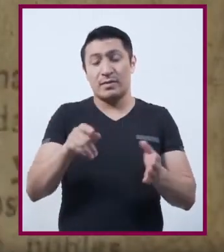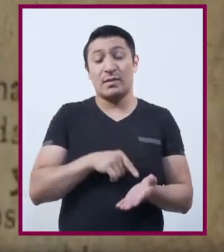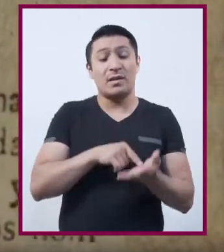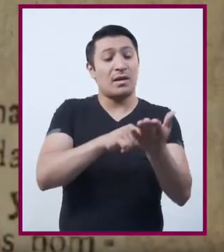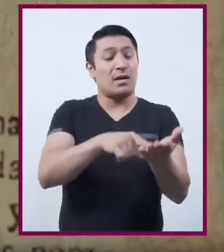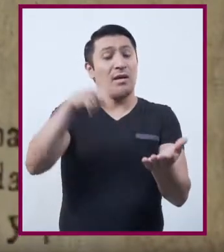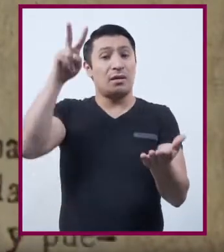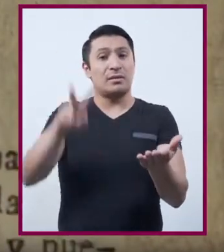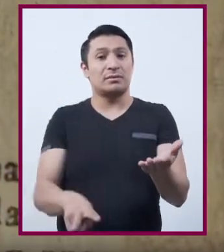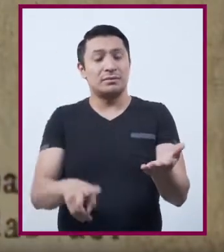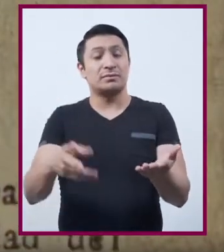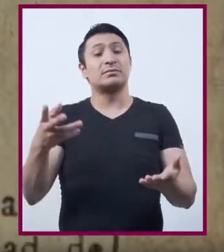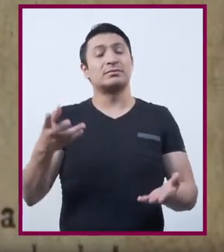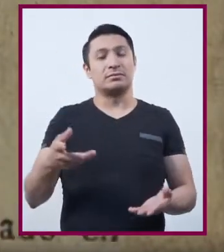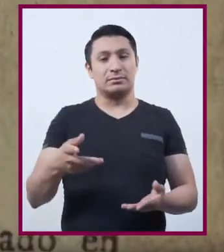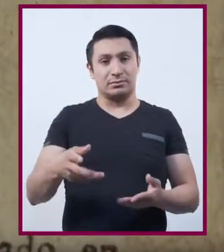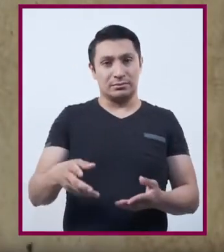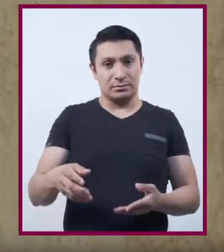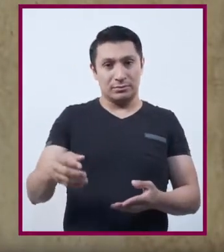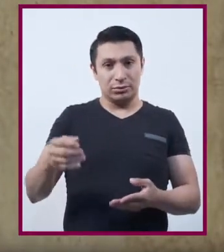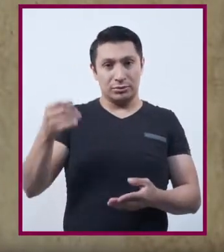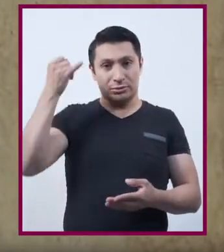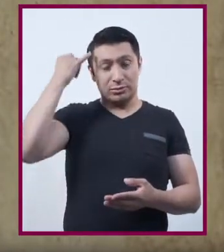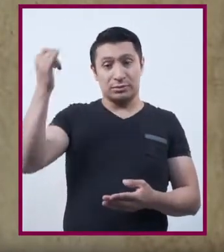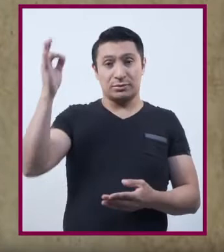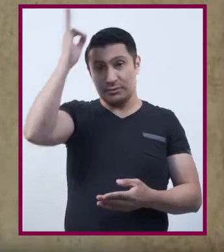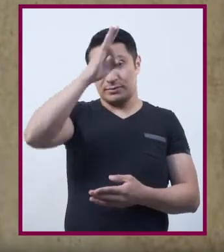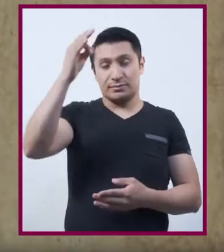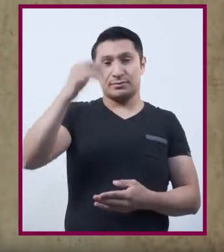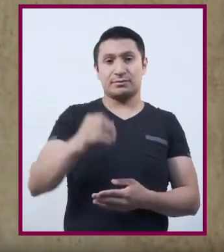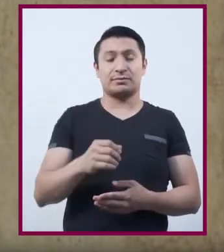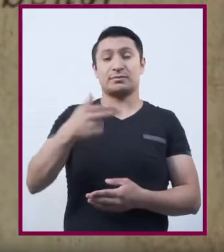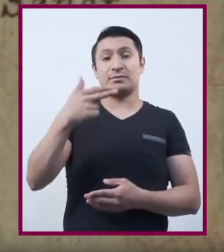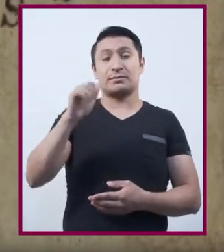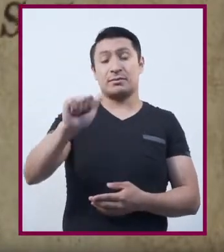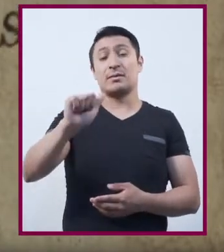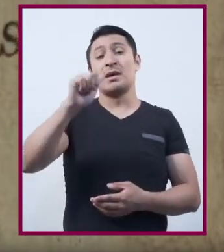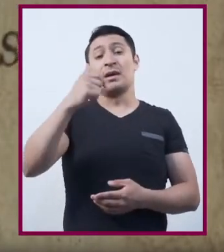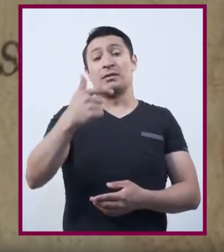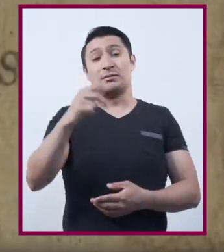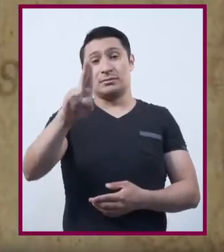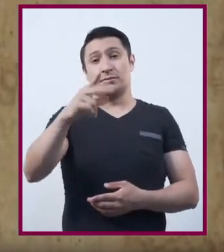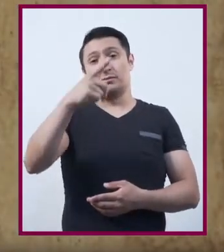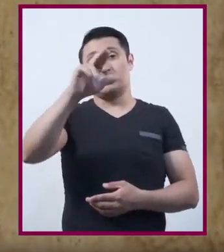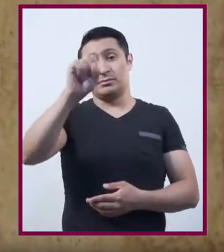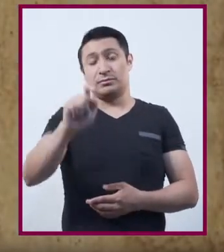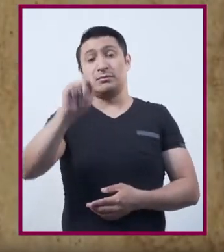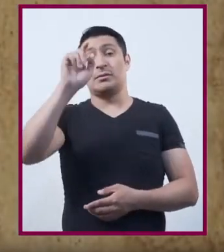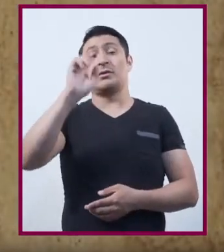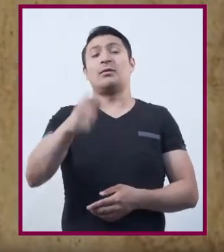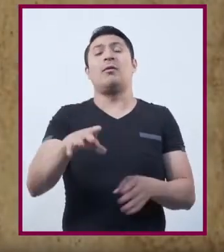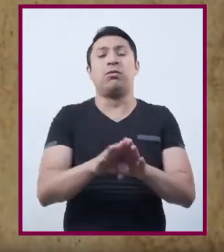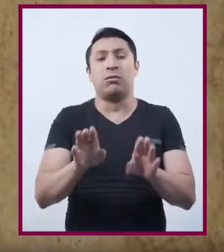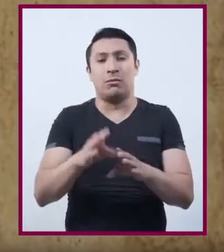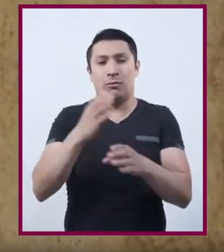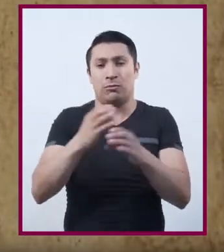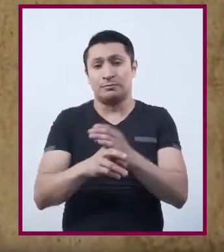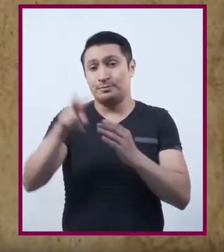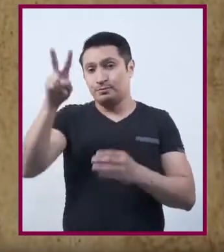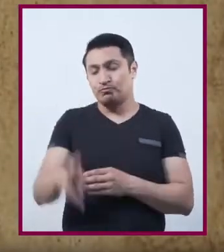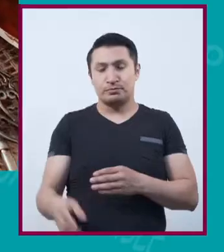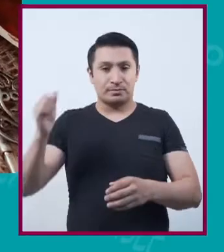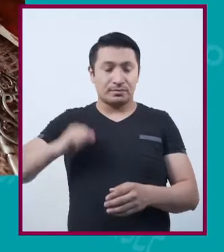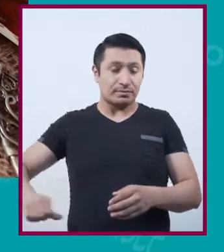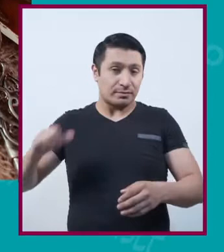a partir de las evidencias existentes, consideradas por el filósofo Auguste Comte como reales, es decir, las